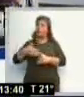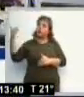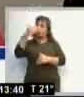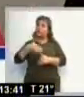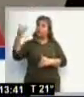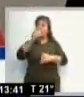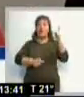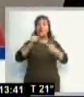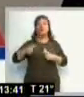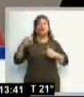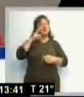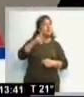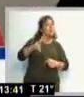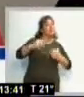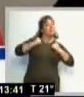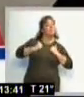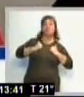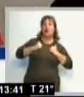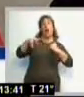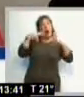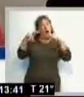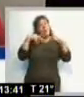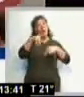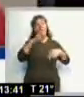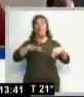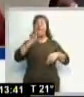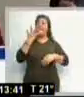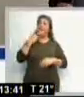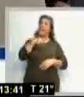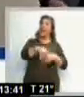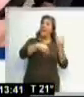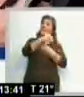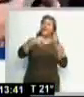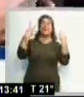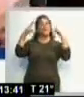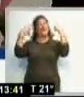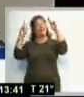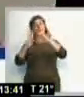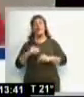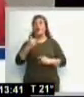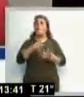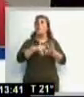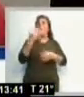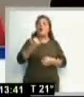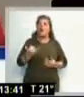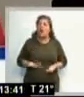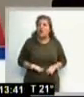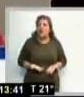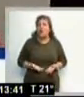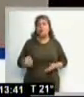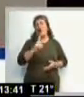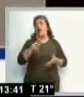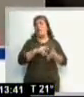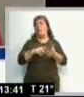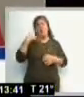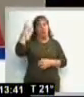y gente que pasaba y se paraba a disfrutar de las comidas que se están vendiendo ya en el paseo de la familia, ¿no? ¿Cuál es el inconveniente que hay con él? No, es un problema de él.